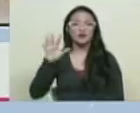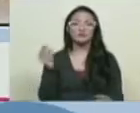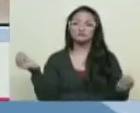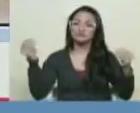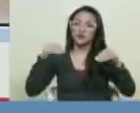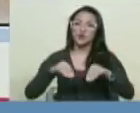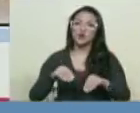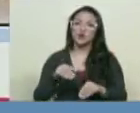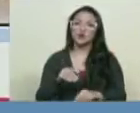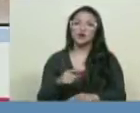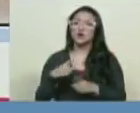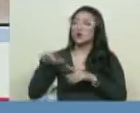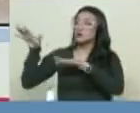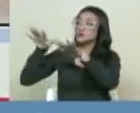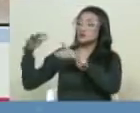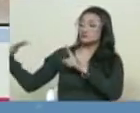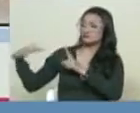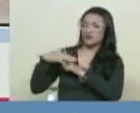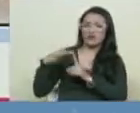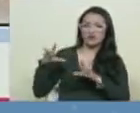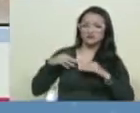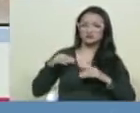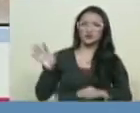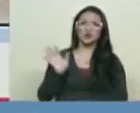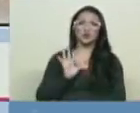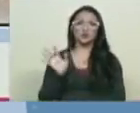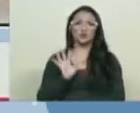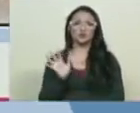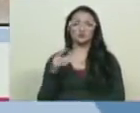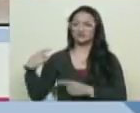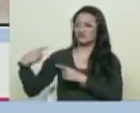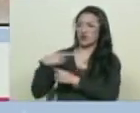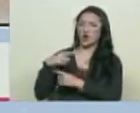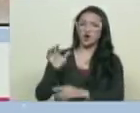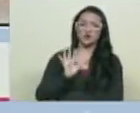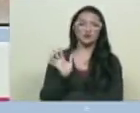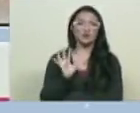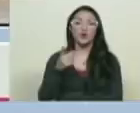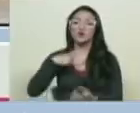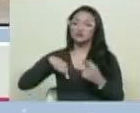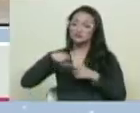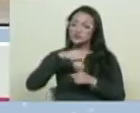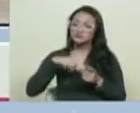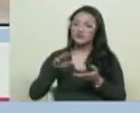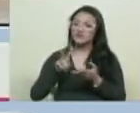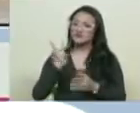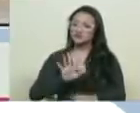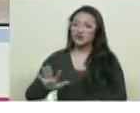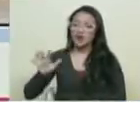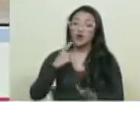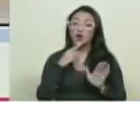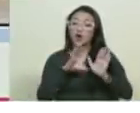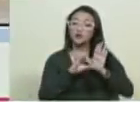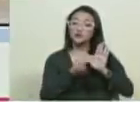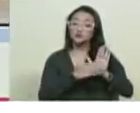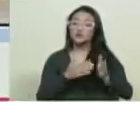no sean las potencias extranjeras las que vengan a sancionar o las que vengan a imponer, sino entre nosotros, con la Constitución en la mano y con buena